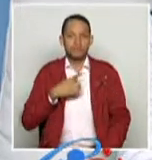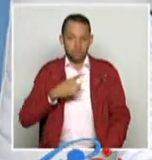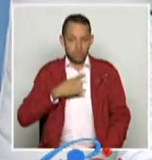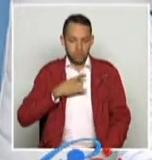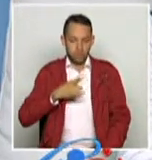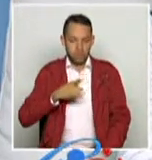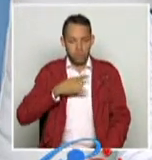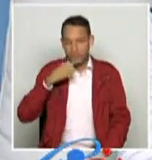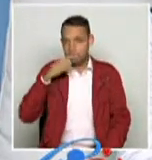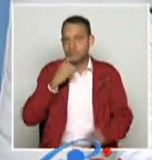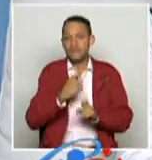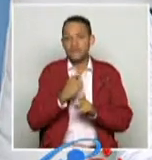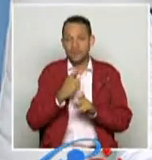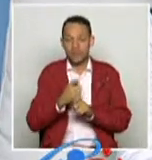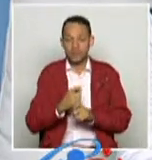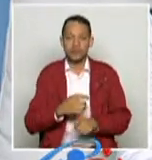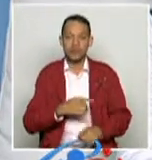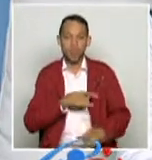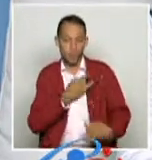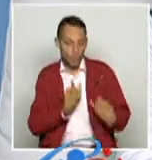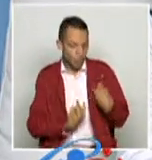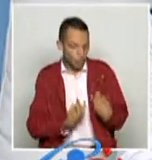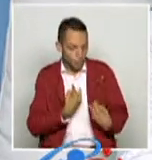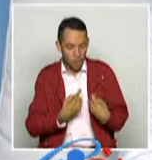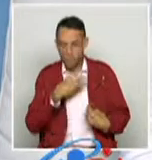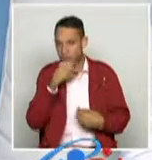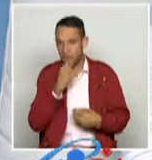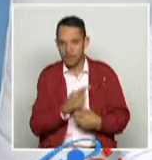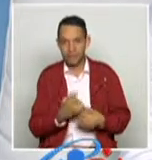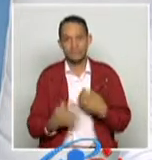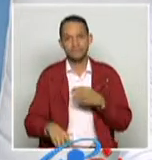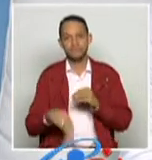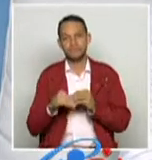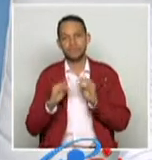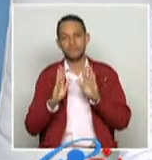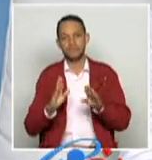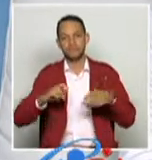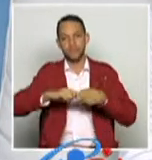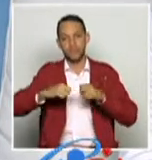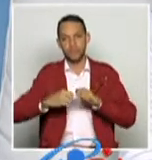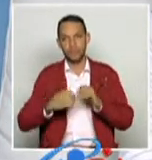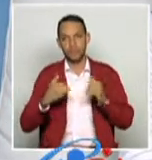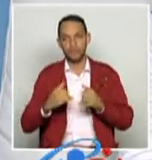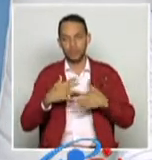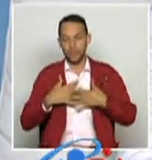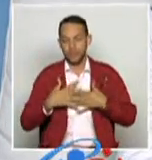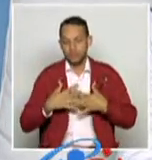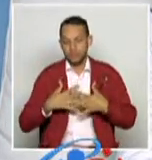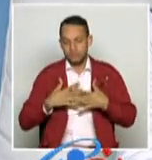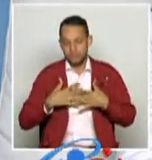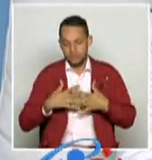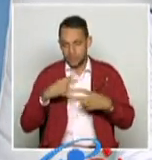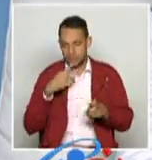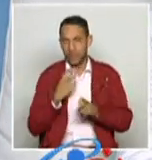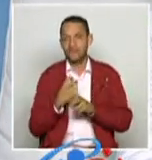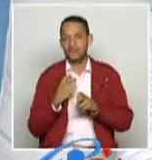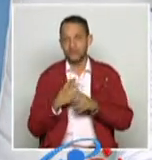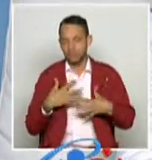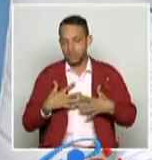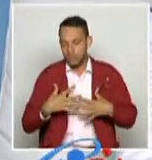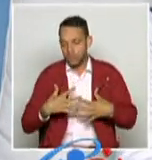las células de su cuerpo y adicionalmente estos niños presentan infecciones respiratorias a repetición,